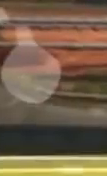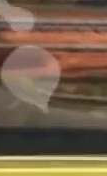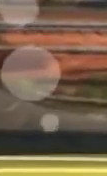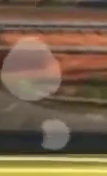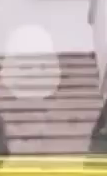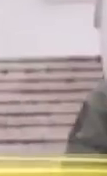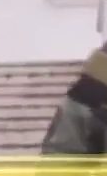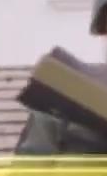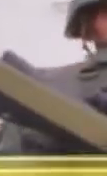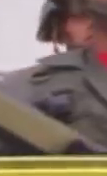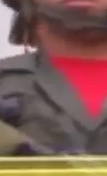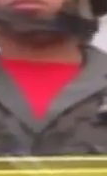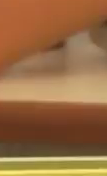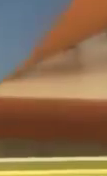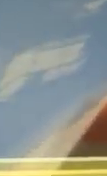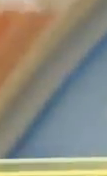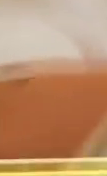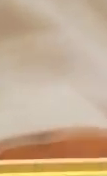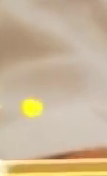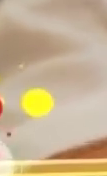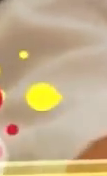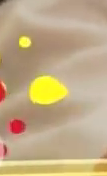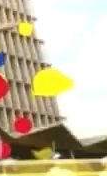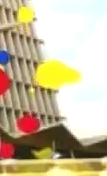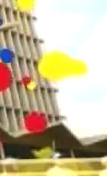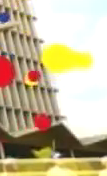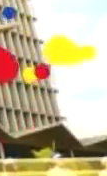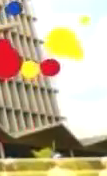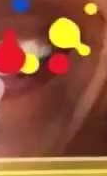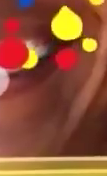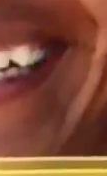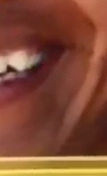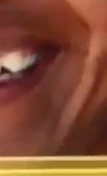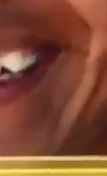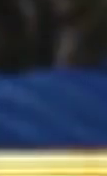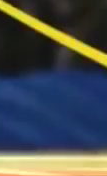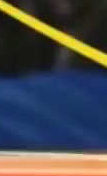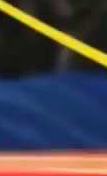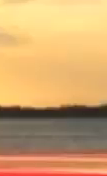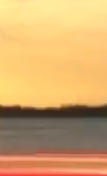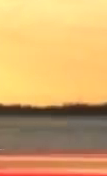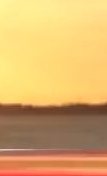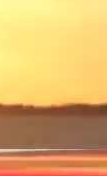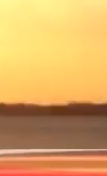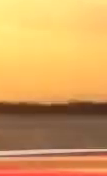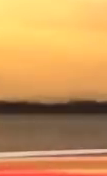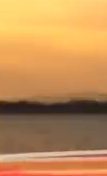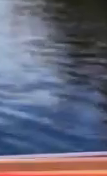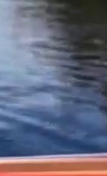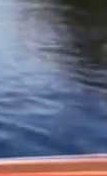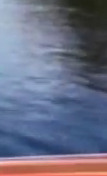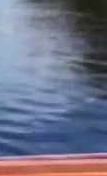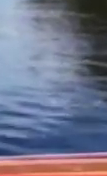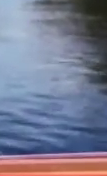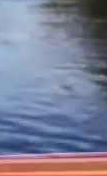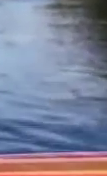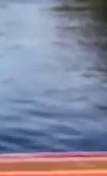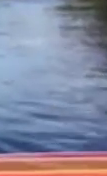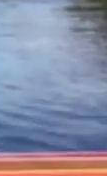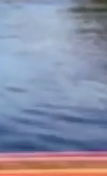ha culminado esta transmisión conjunta de radio y televisión gracias por su atención